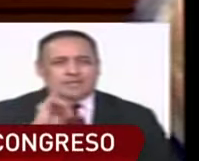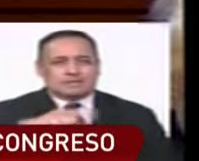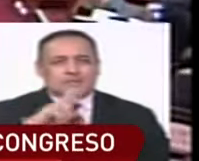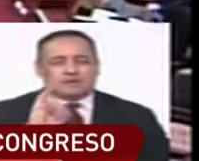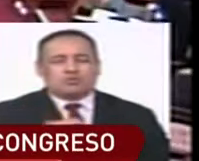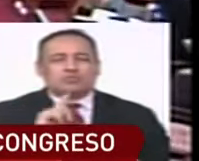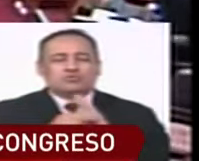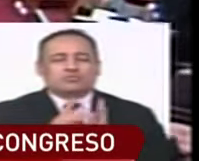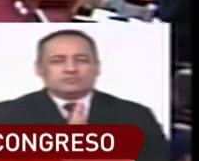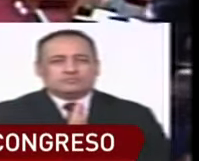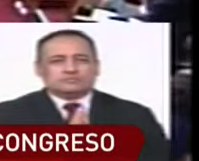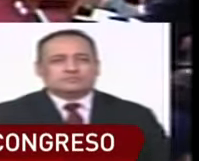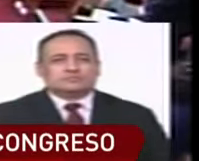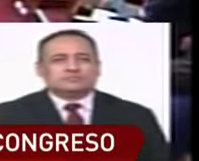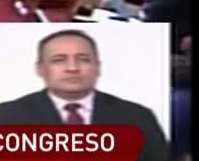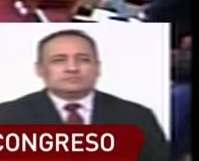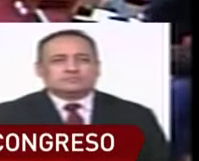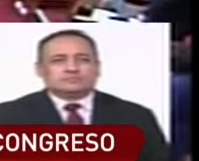Minuto de silencio.